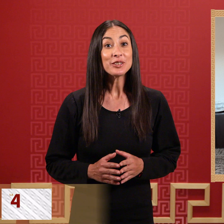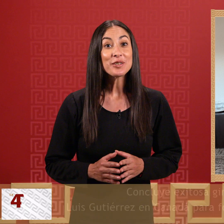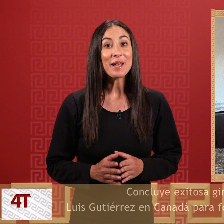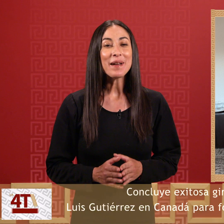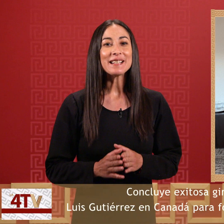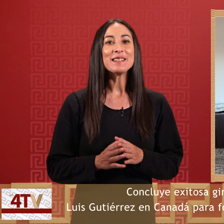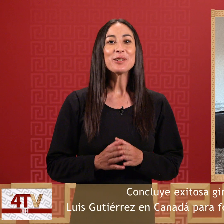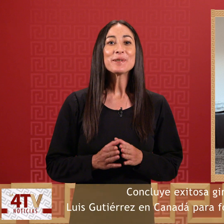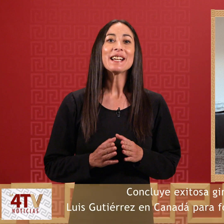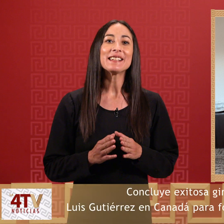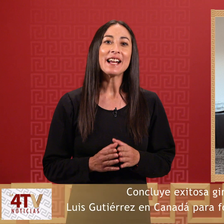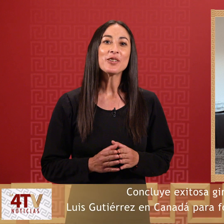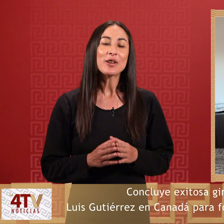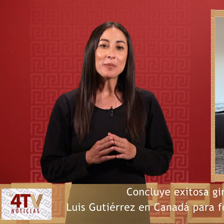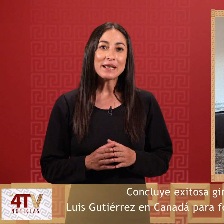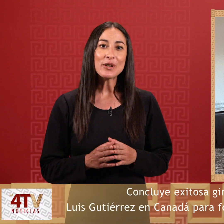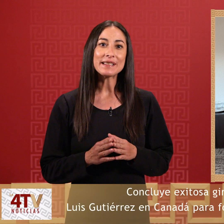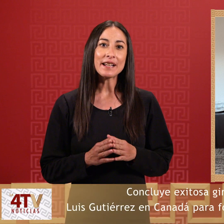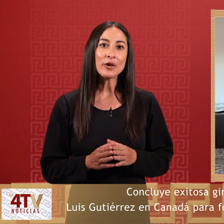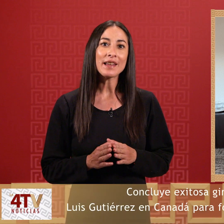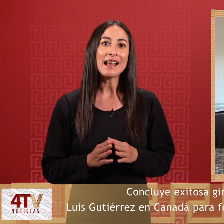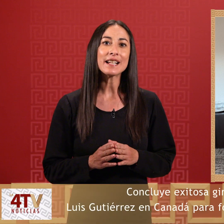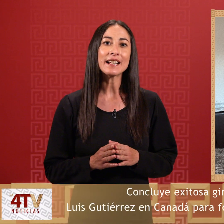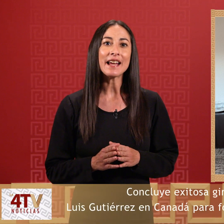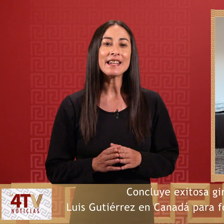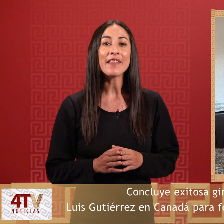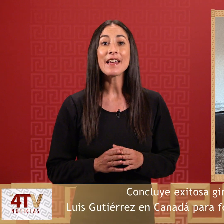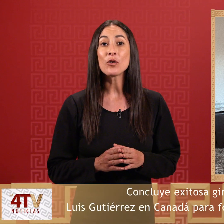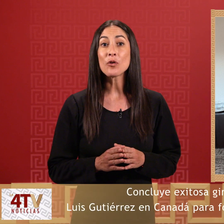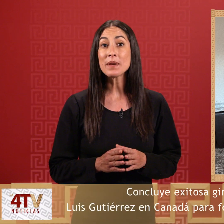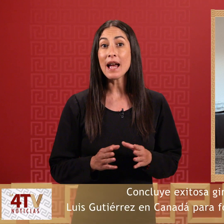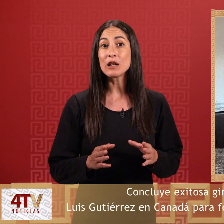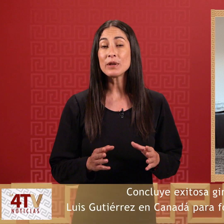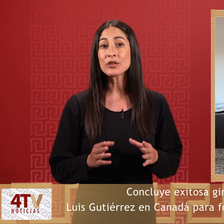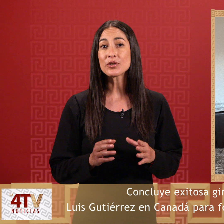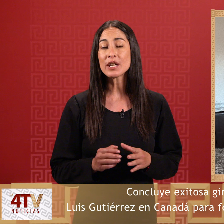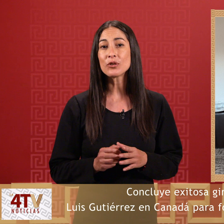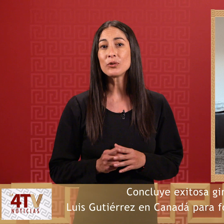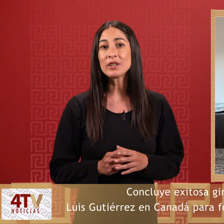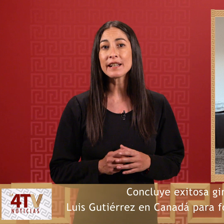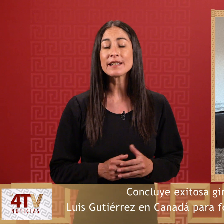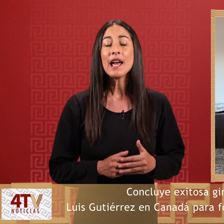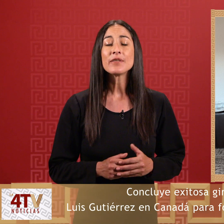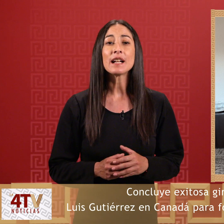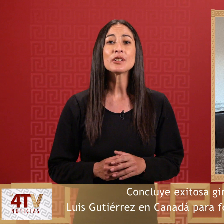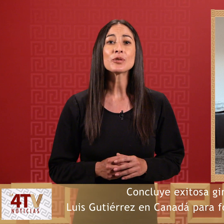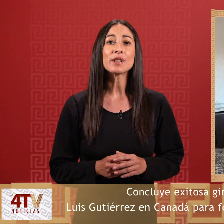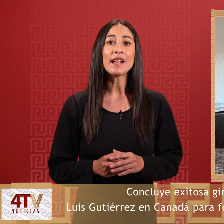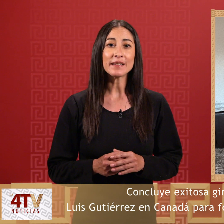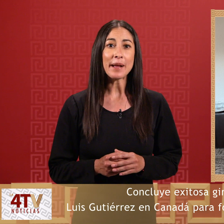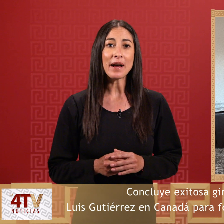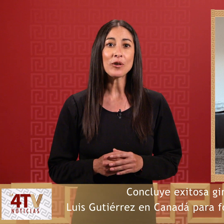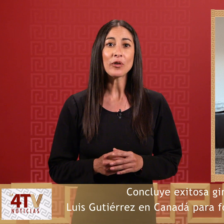Y en otros temas, el subsecretario de Comercio Exterior de la Secretaría de Economía, Luis Rosendo Gutiérrez, finalizó